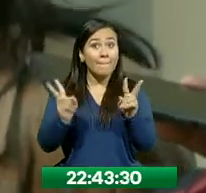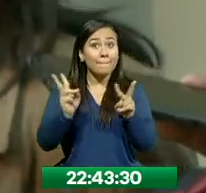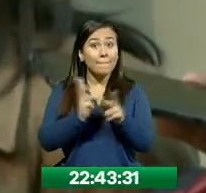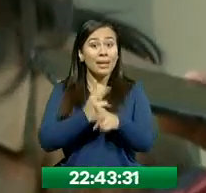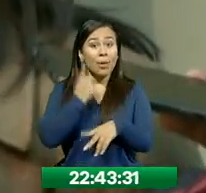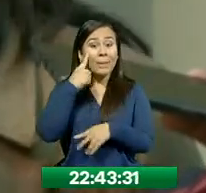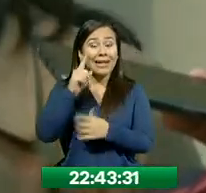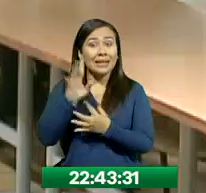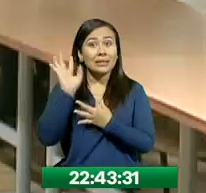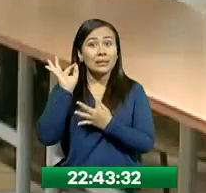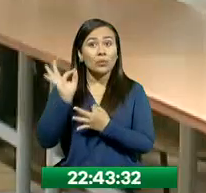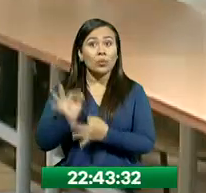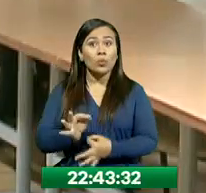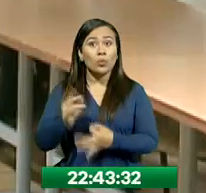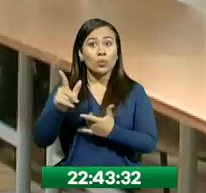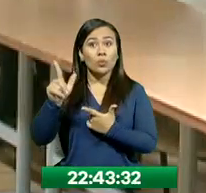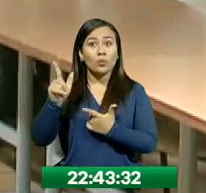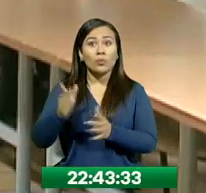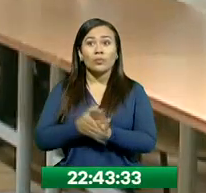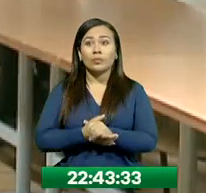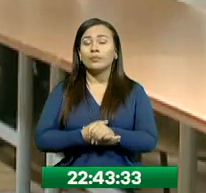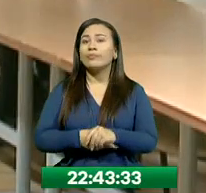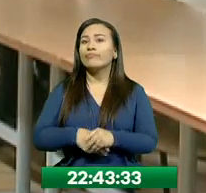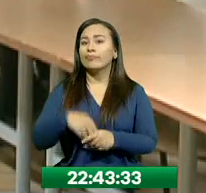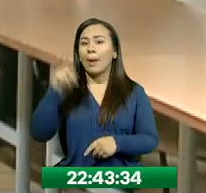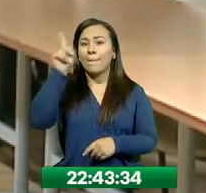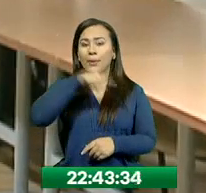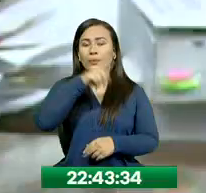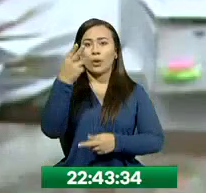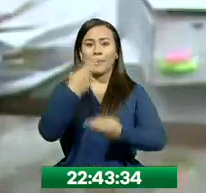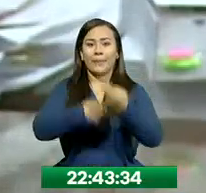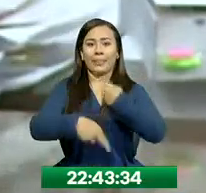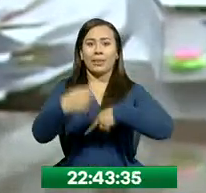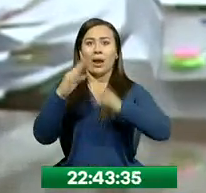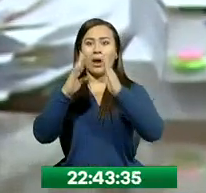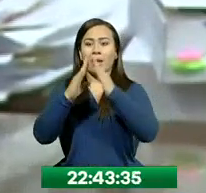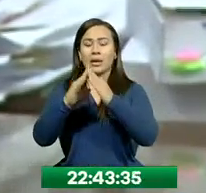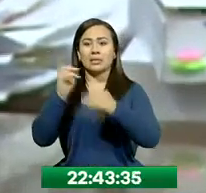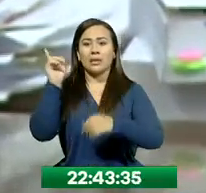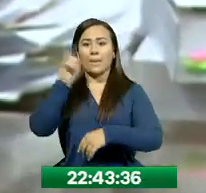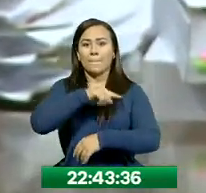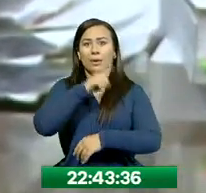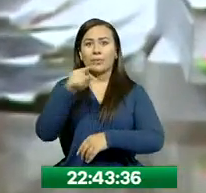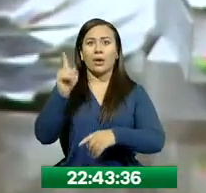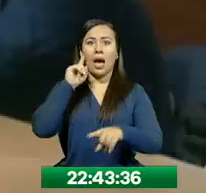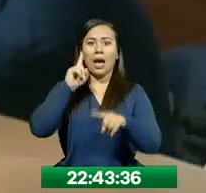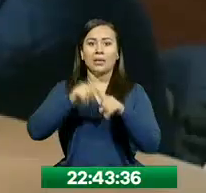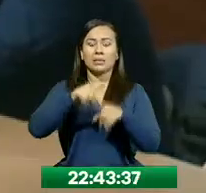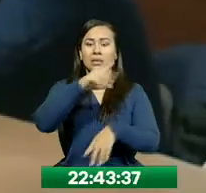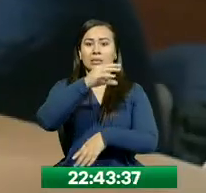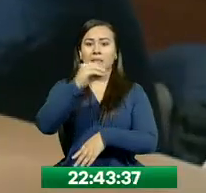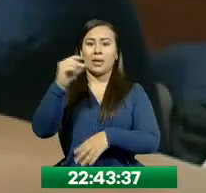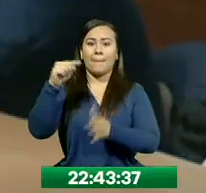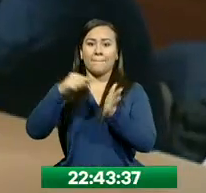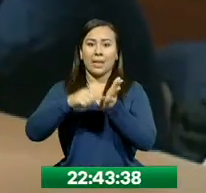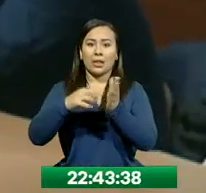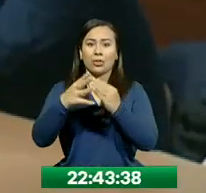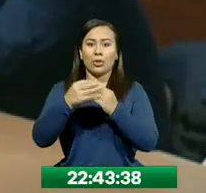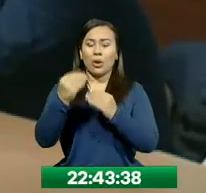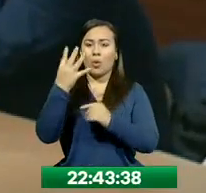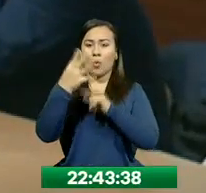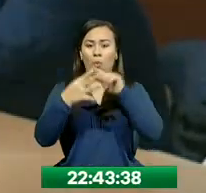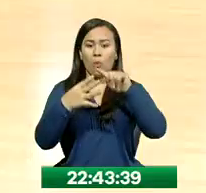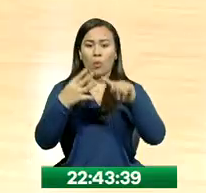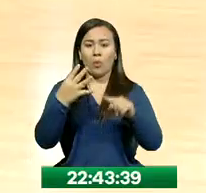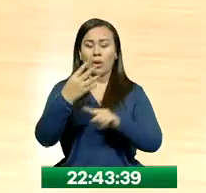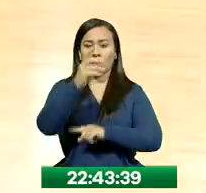a la seguridad nacional. El juez que lleva esta causa prohibió la venta de bienes y la retención de fondos hasta $100,000 para los cuatro implicados. Según la fiscal Palacios,